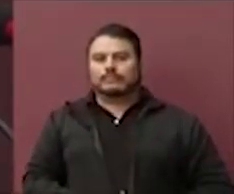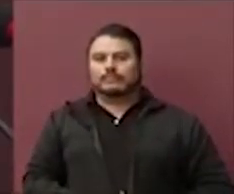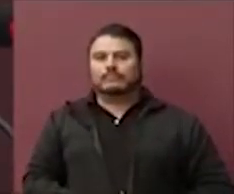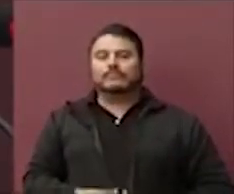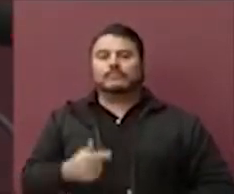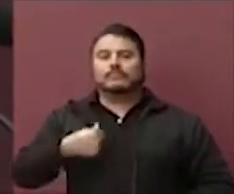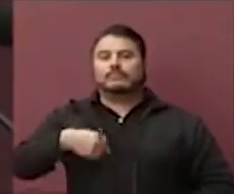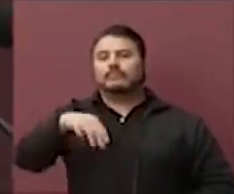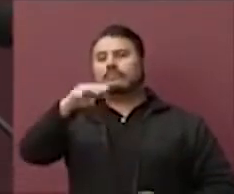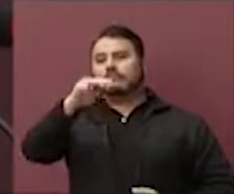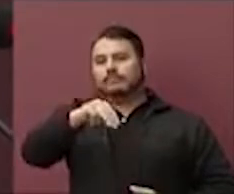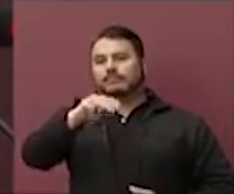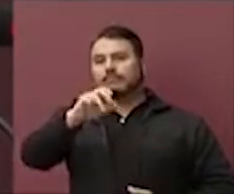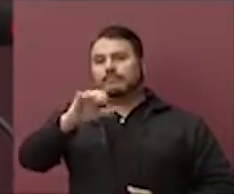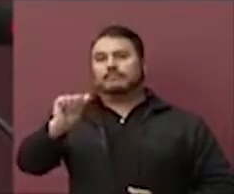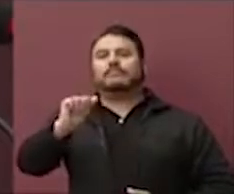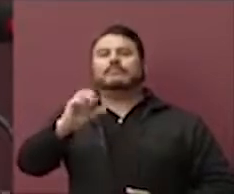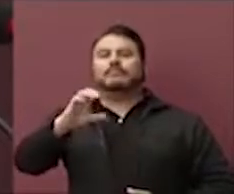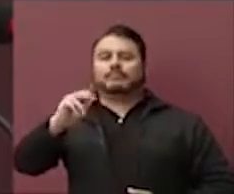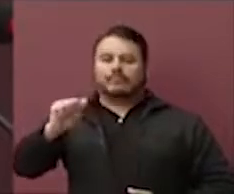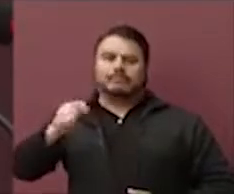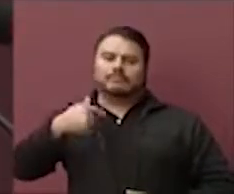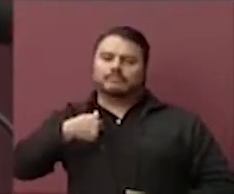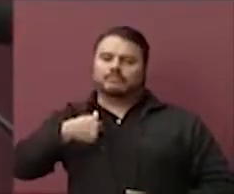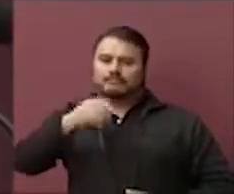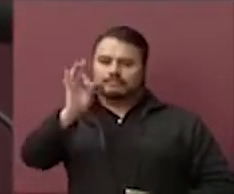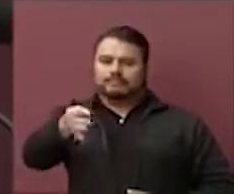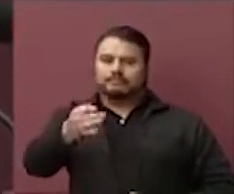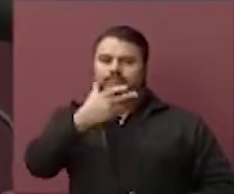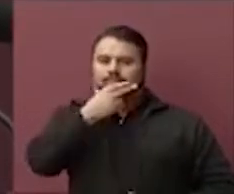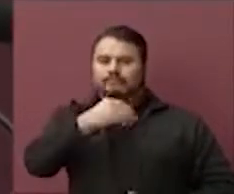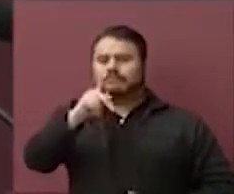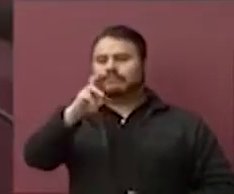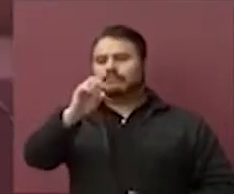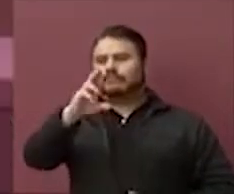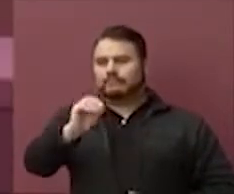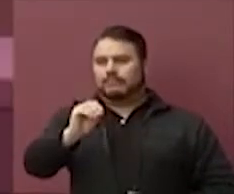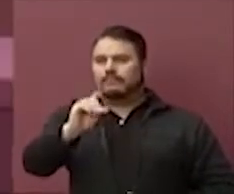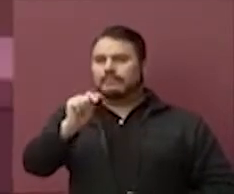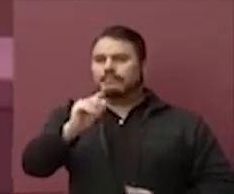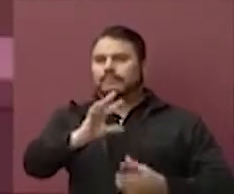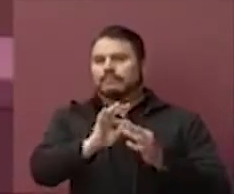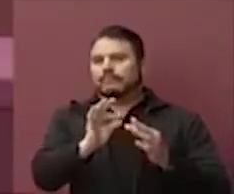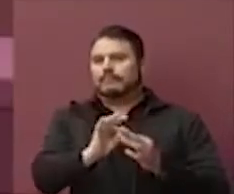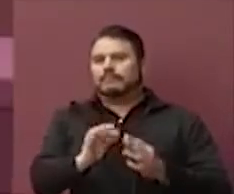María del Carmen Espinoso Ochoa, a favor de Pedro Cruz Camarena, razonado.